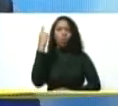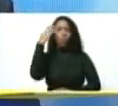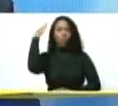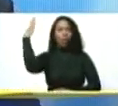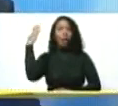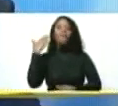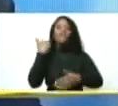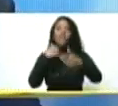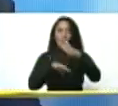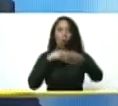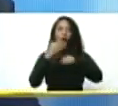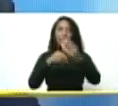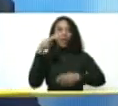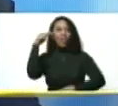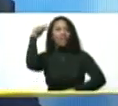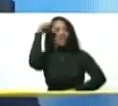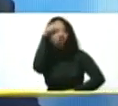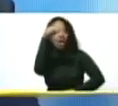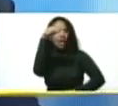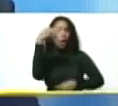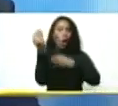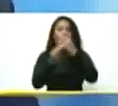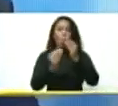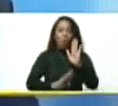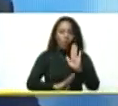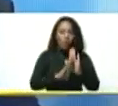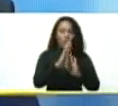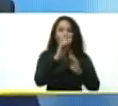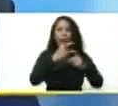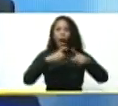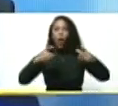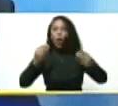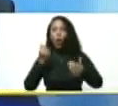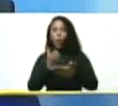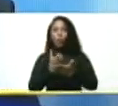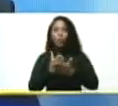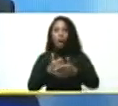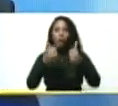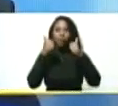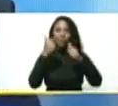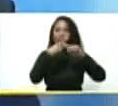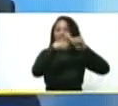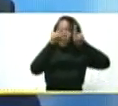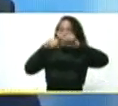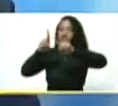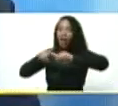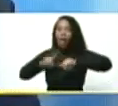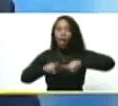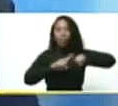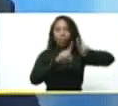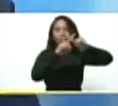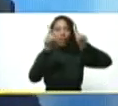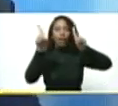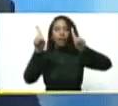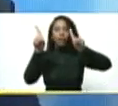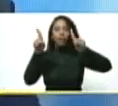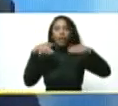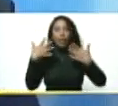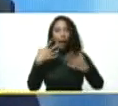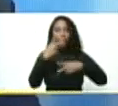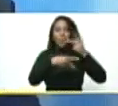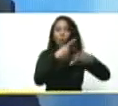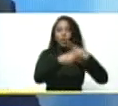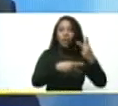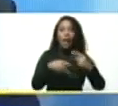vamos a ver, la vamos a lograr, una economía diversificada, que produzca